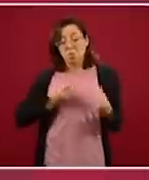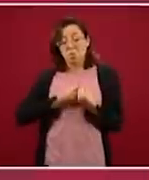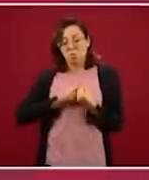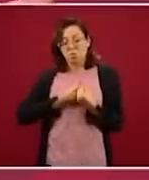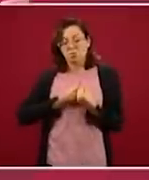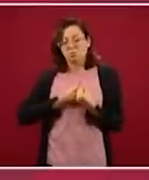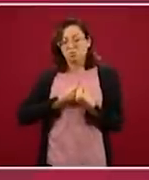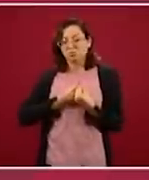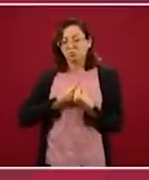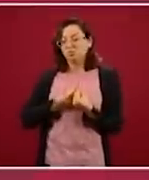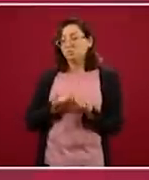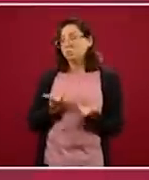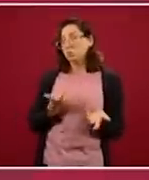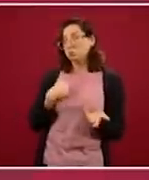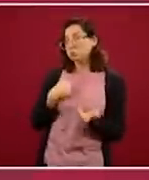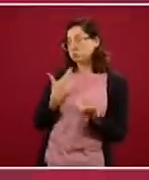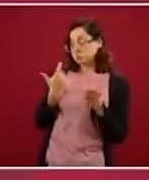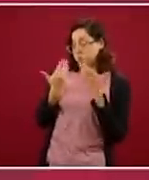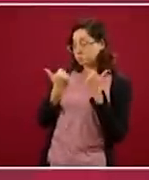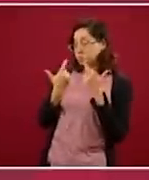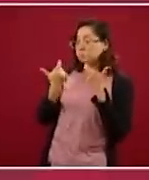que no se pagan impuestos